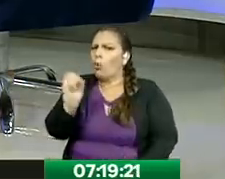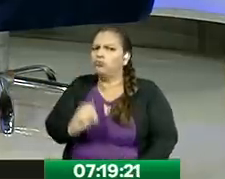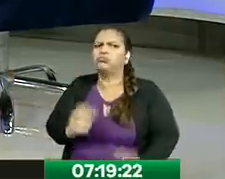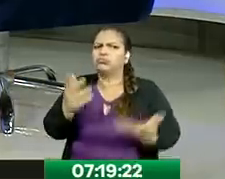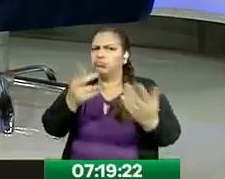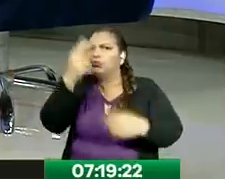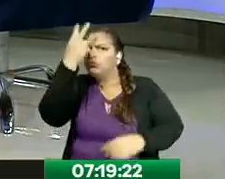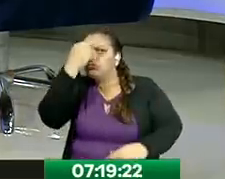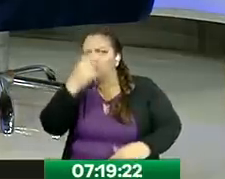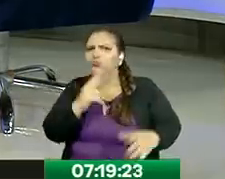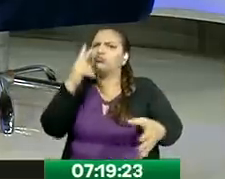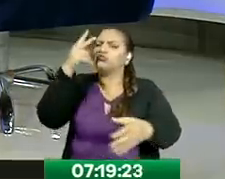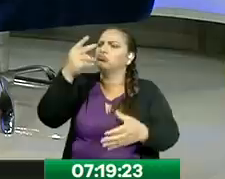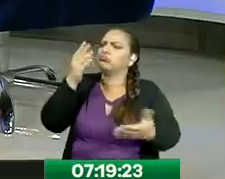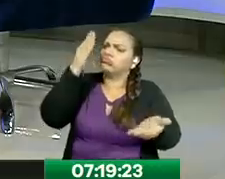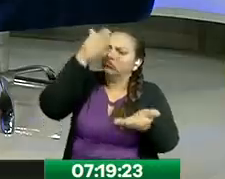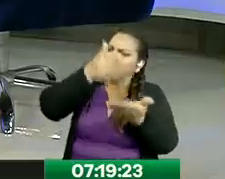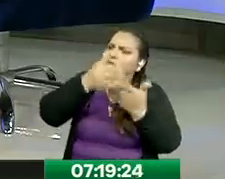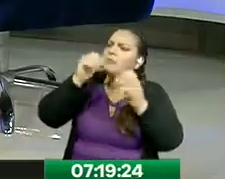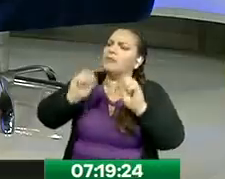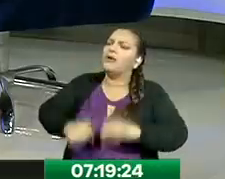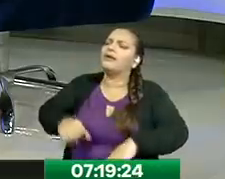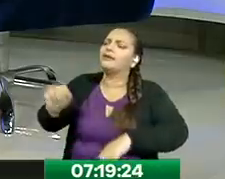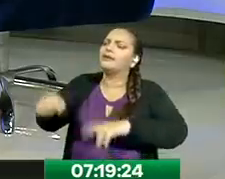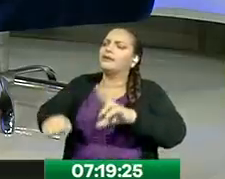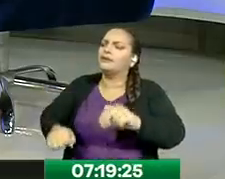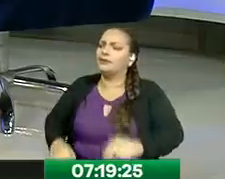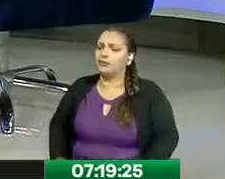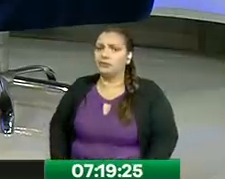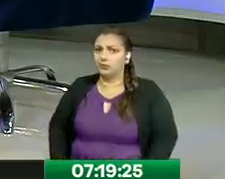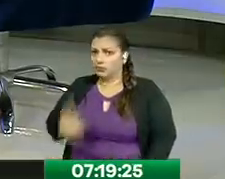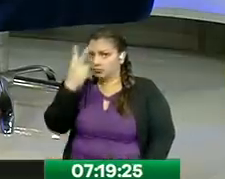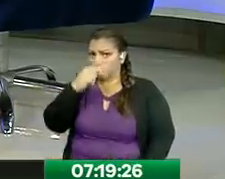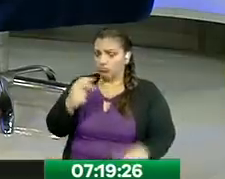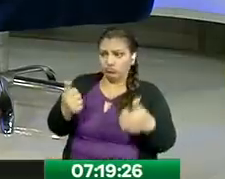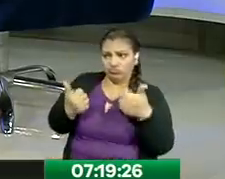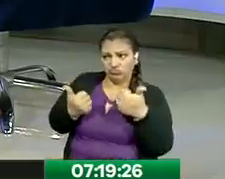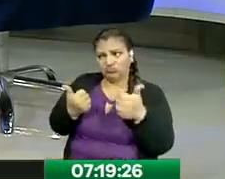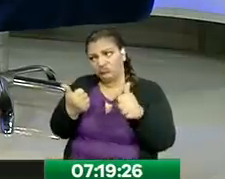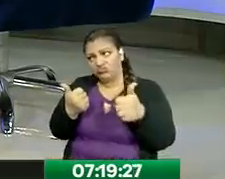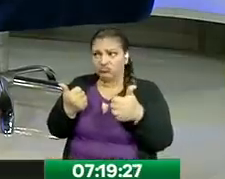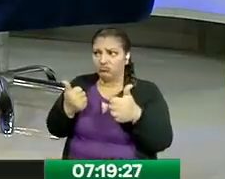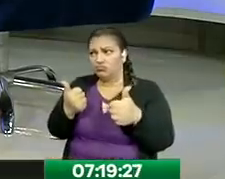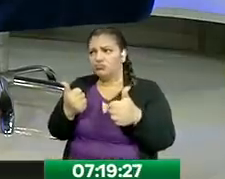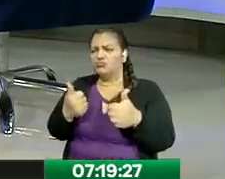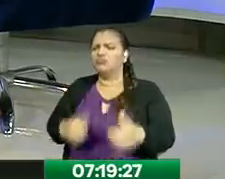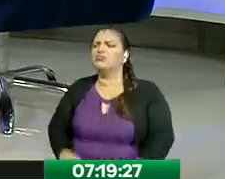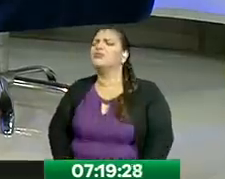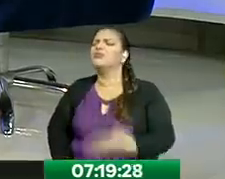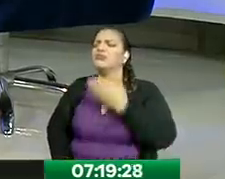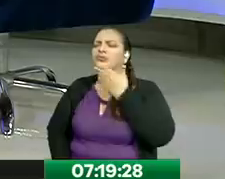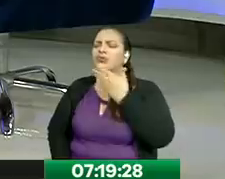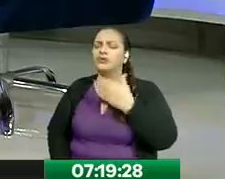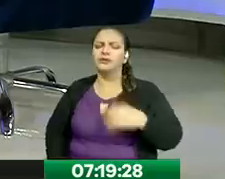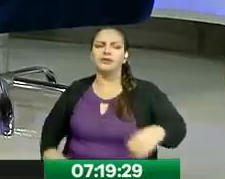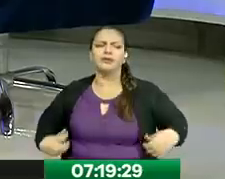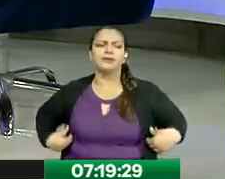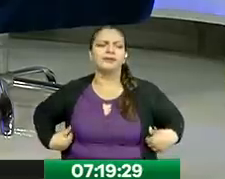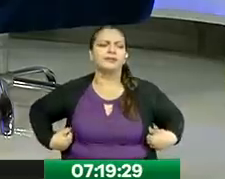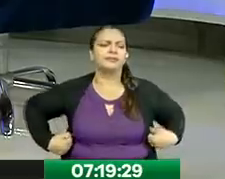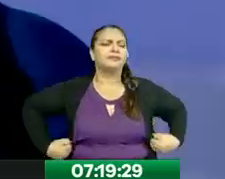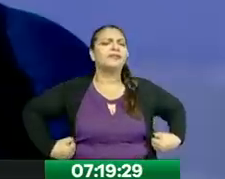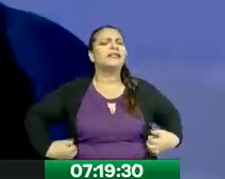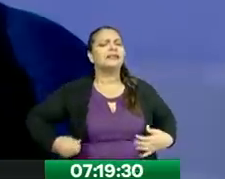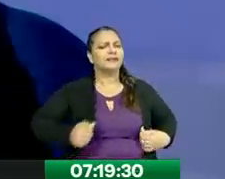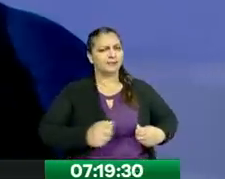previsto puedan llegar y si existen o no las condiciones apropiadas para que ellos puedan disfrutar verdaderamente del feriado bueno las condiciones están dadas